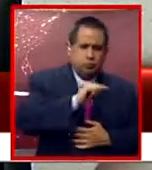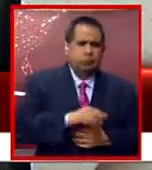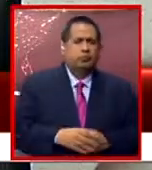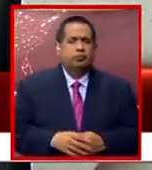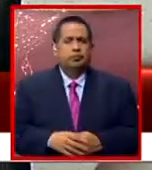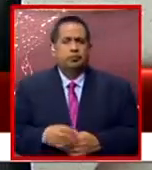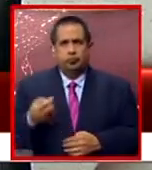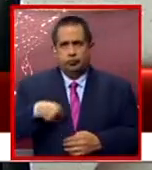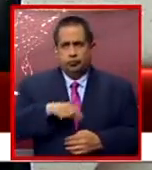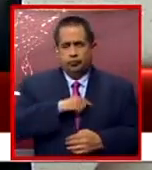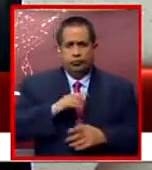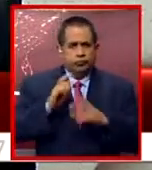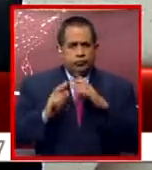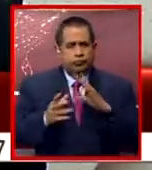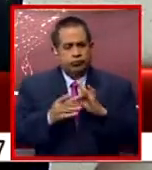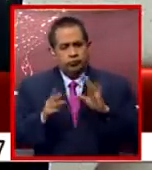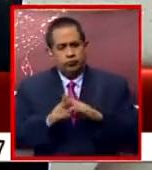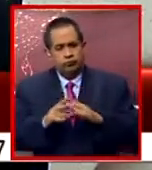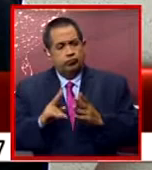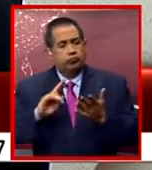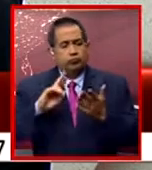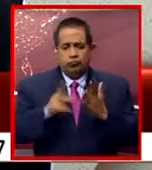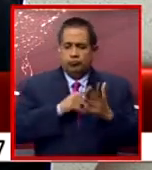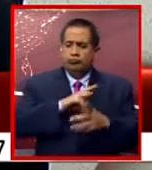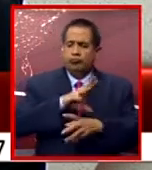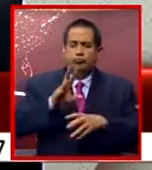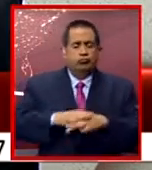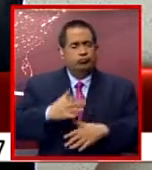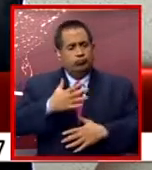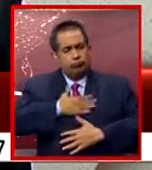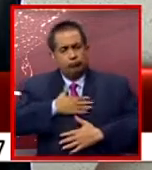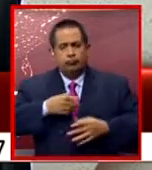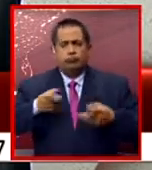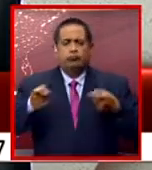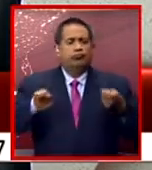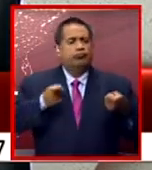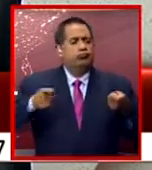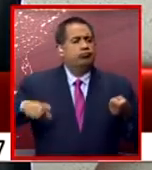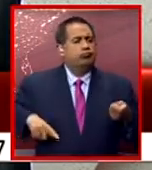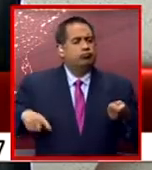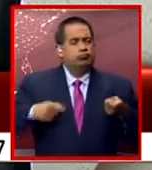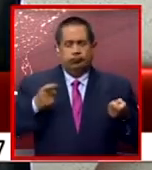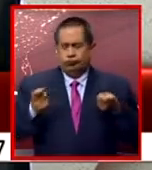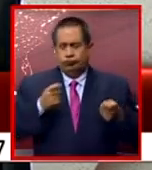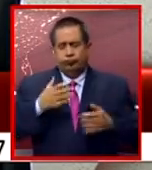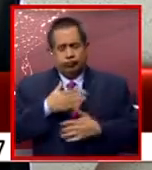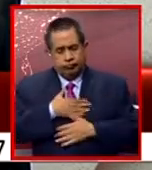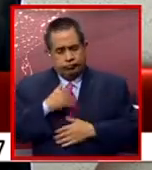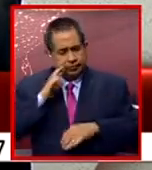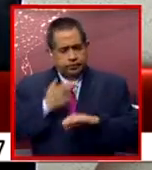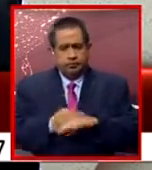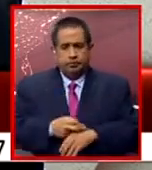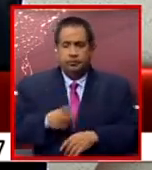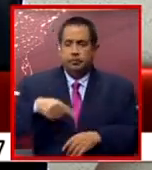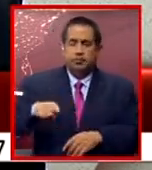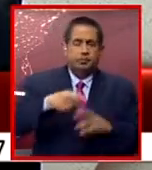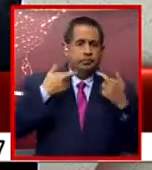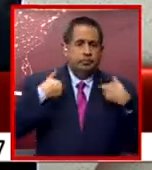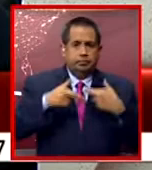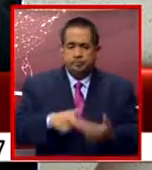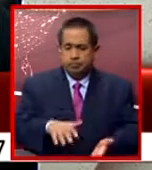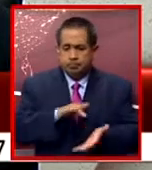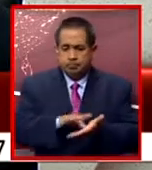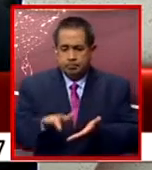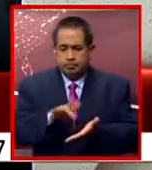Hemos pasado por recuperar la rectoría del Estado en materia educativa, por apoyar la profesionalización de las maestras y de